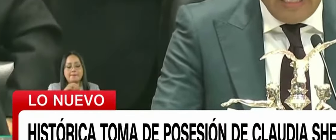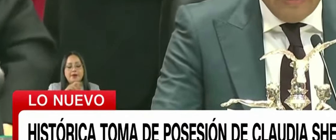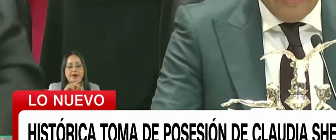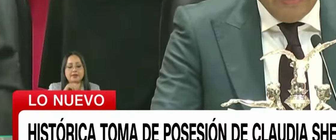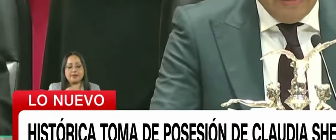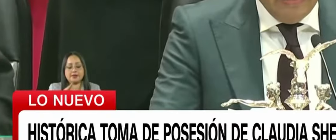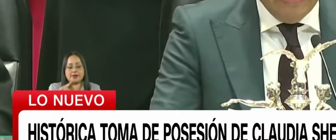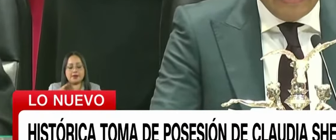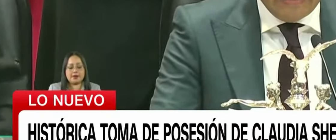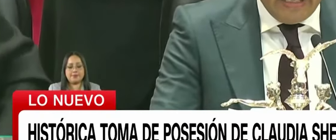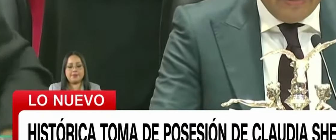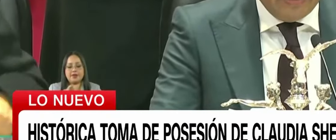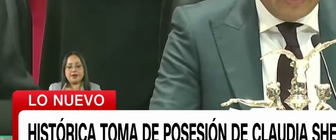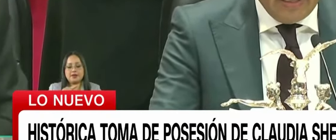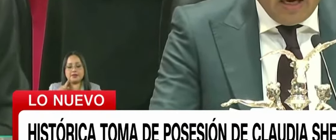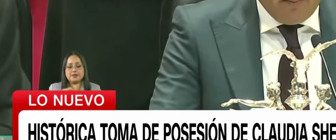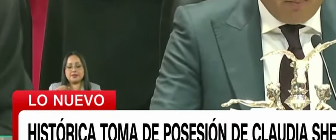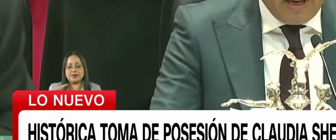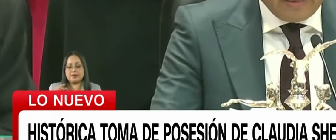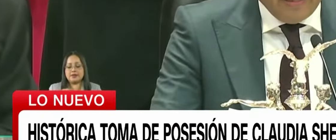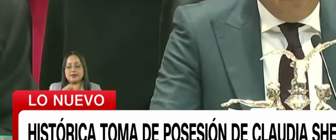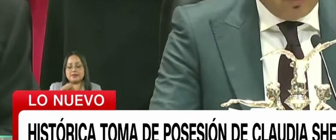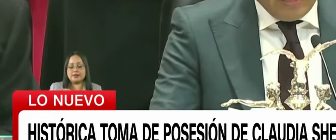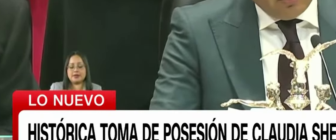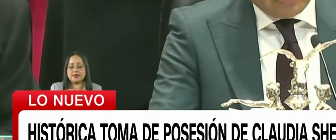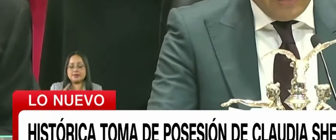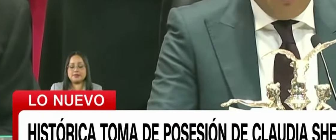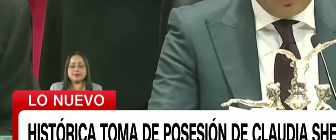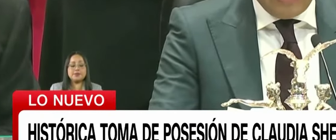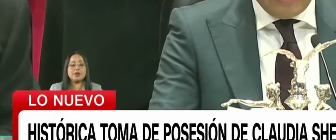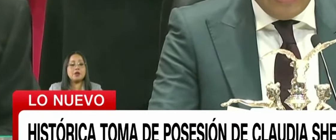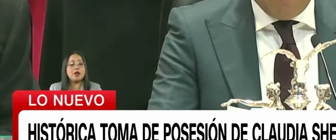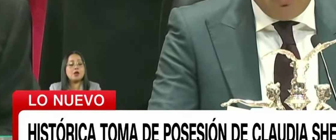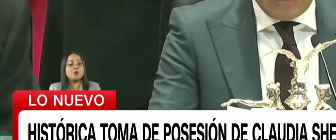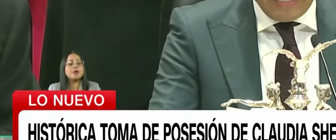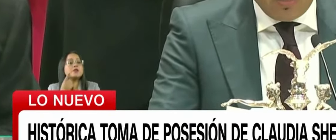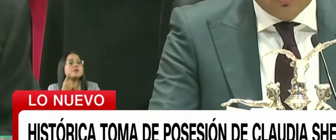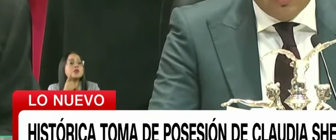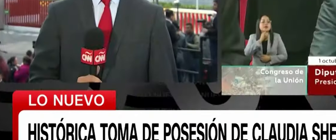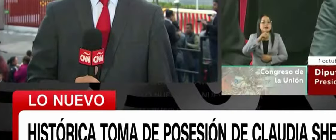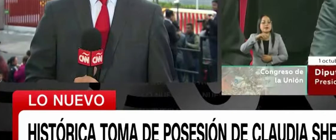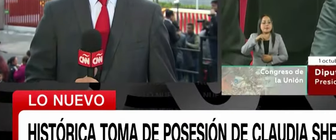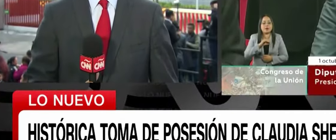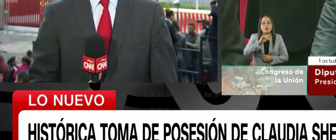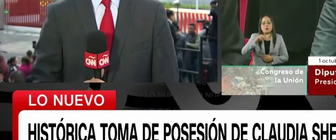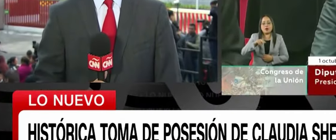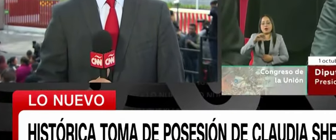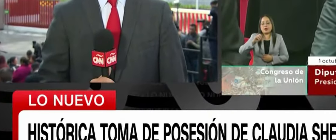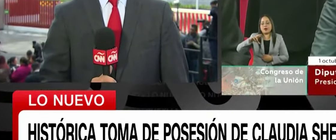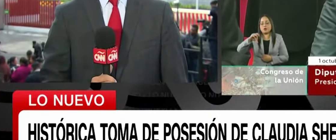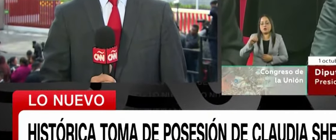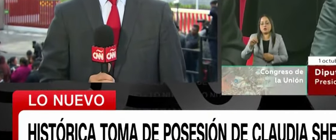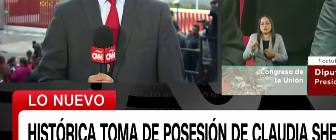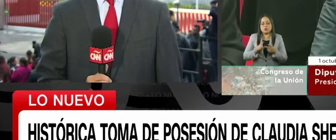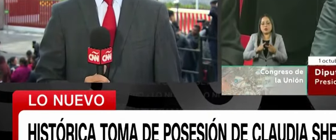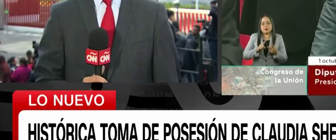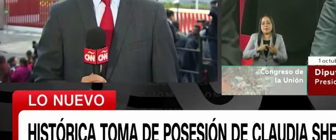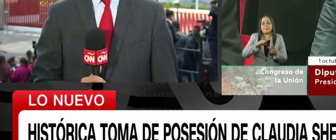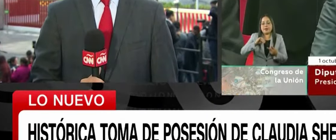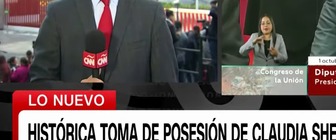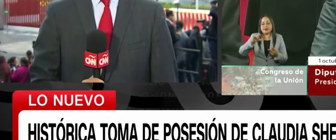quizás de la presidenta de la Cámara de Diputados, Ifigenia Martínez. Como tú bien describes,